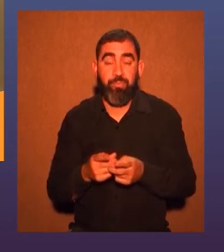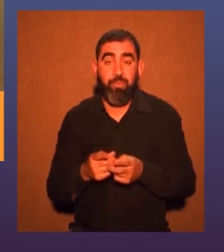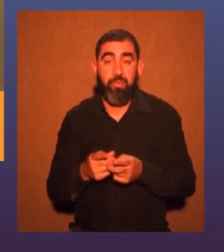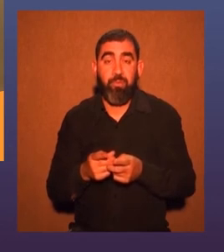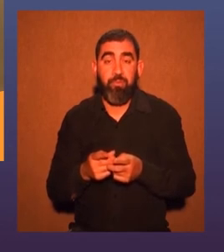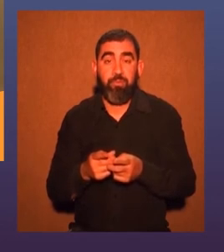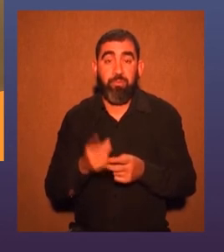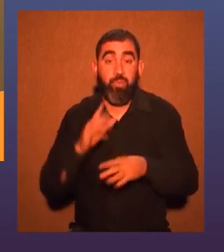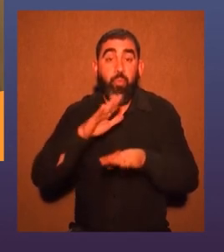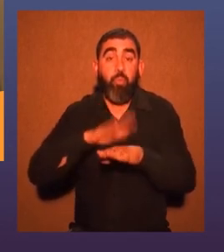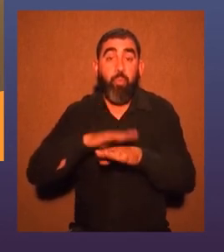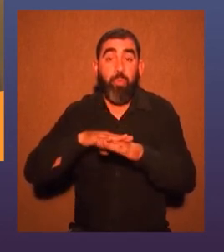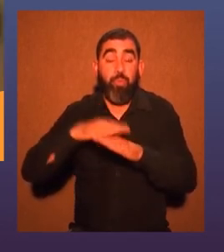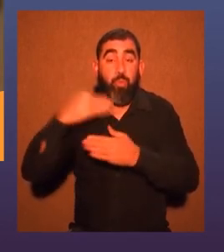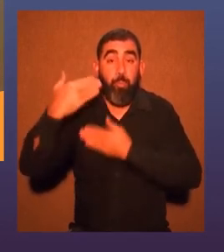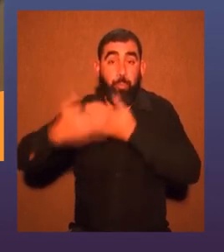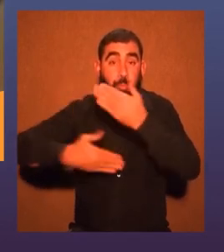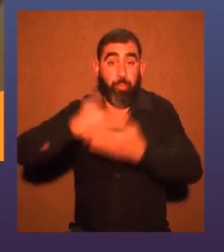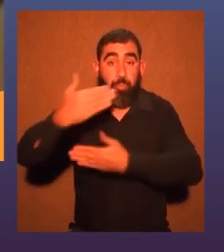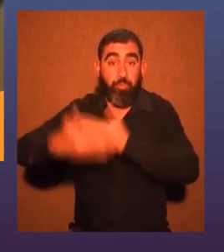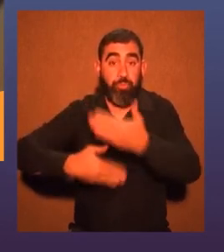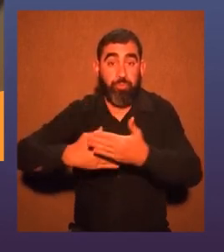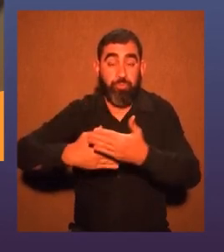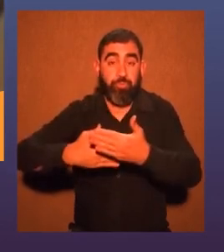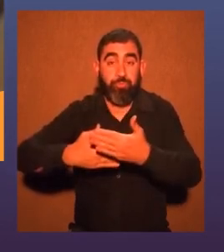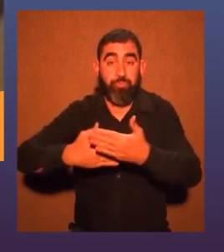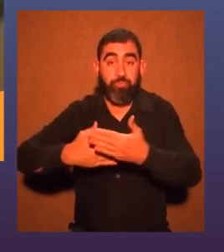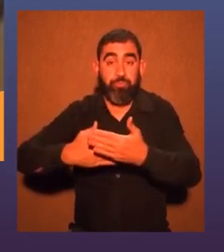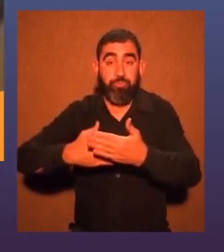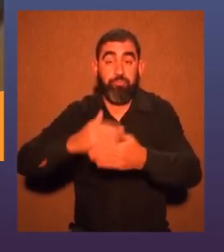punto del proceso, es como que se